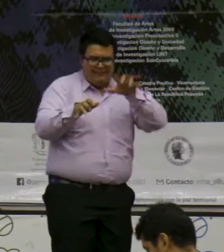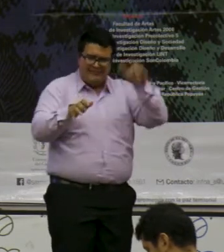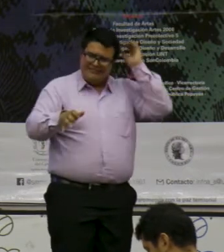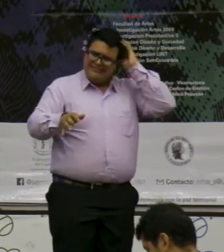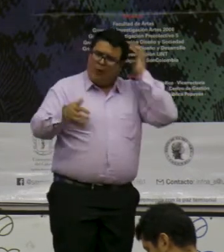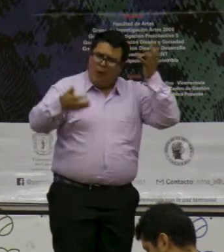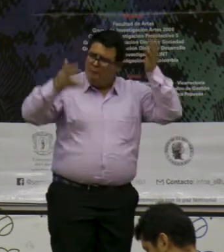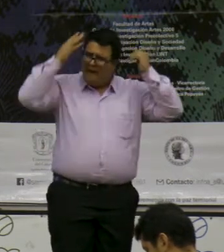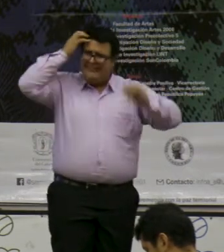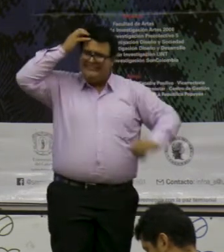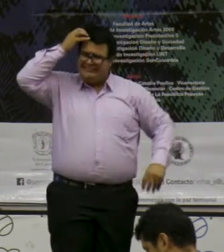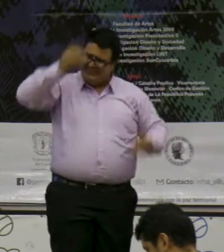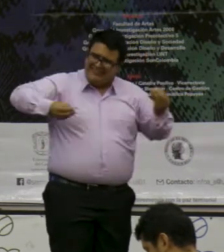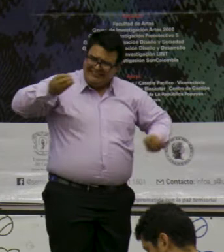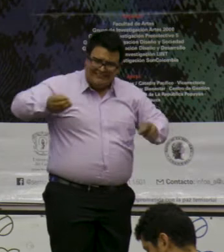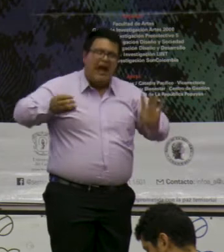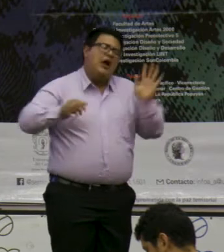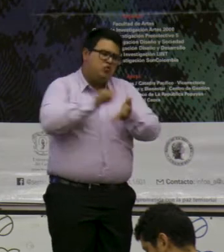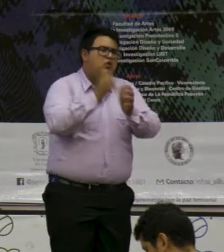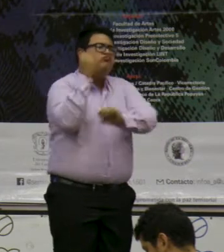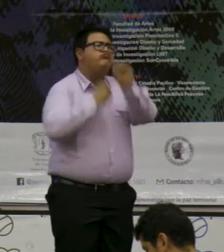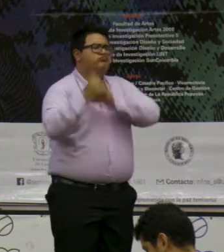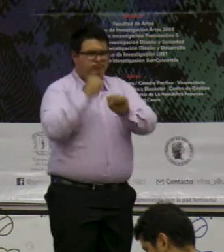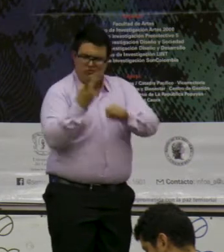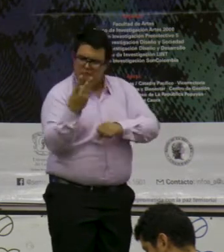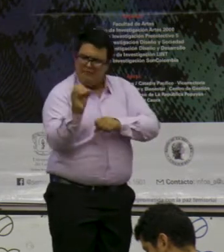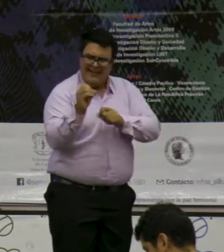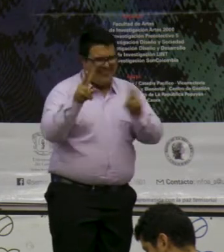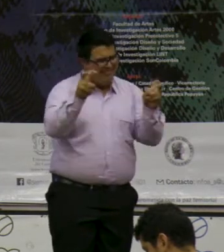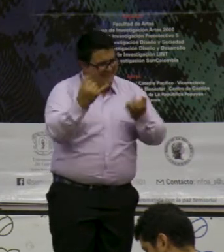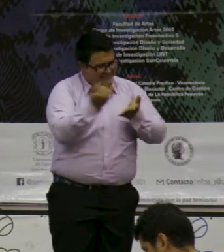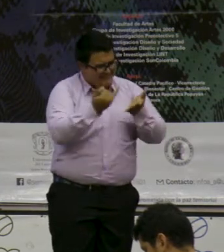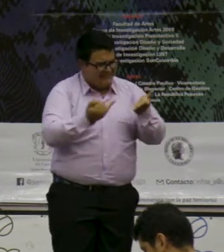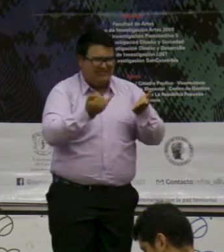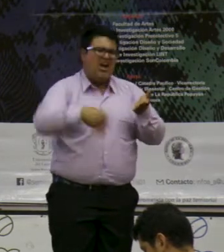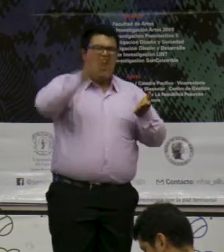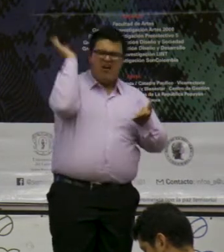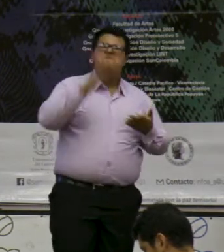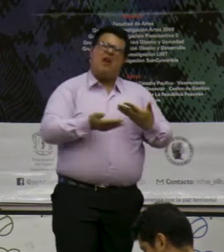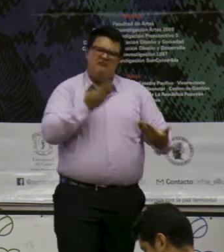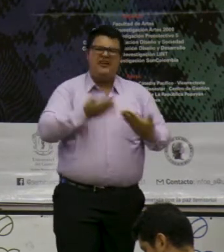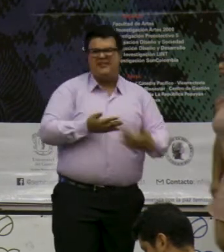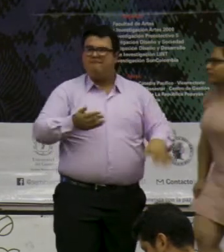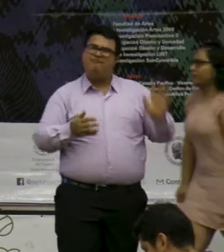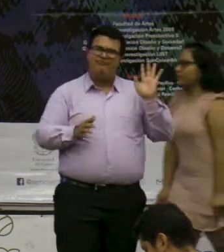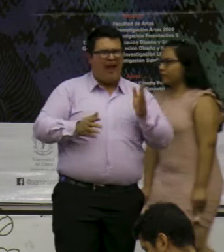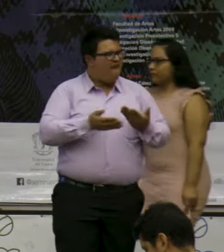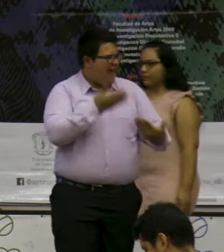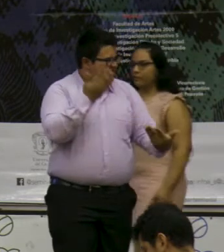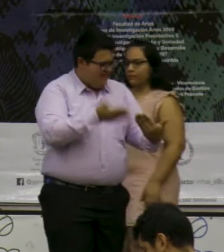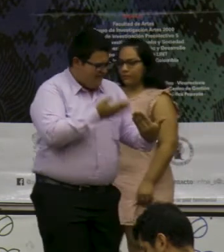cual. Posiblemente hasta hace unos 20 años hablar de ilustración en cierto ámbito era muy fácil en la medida, uno